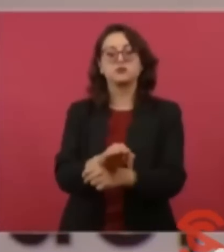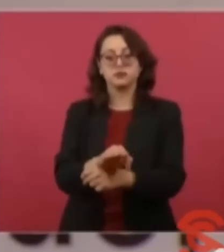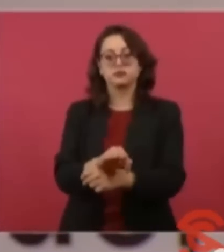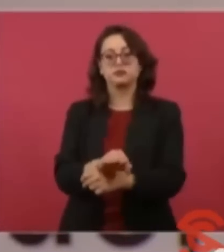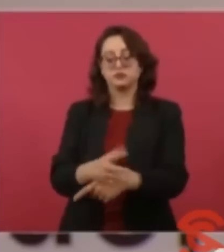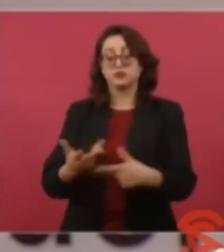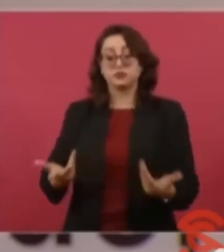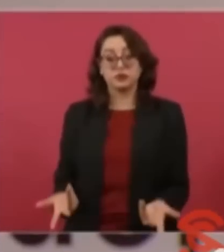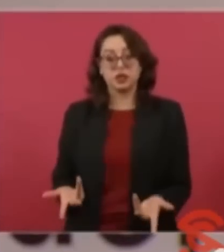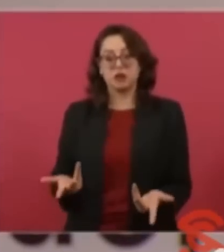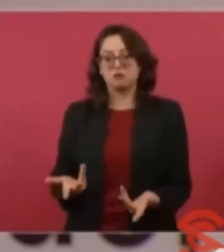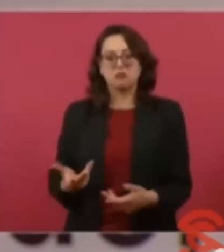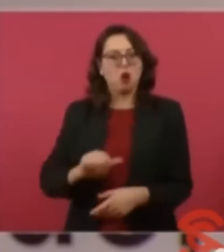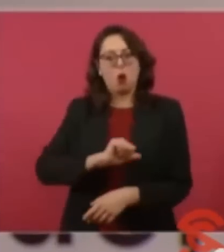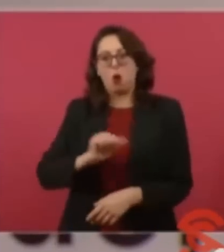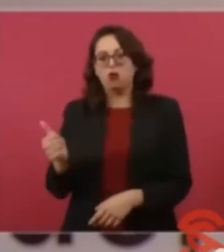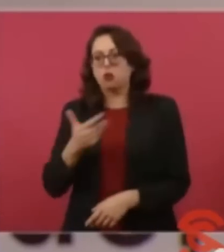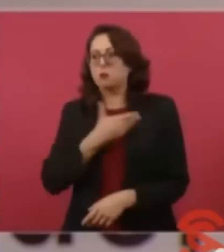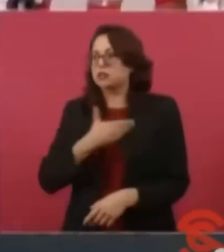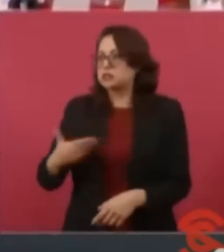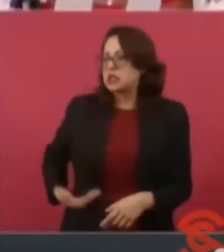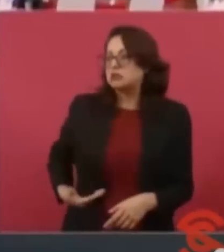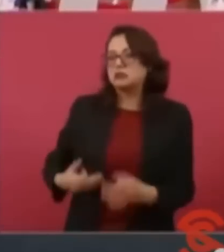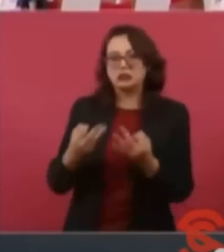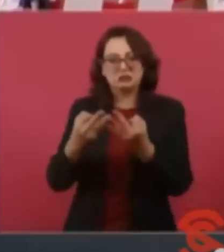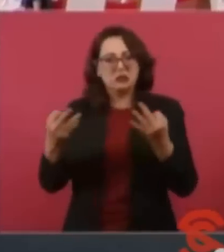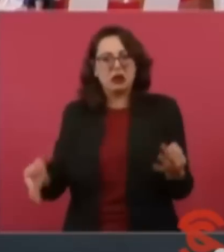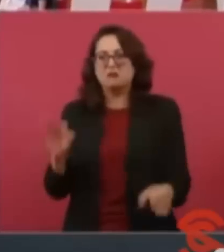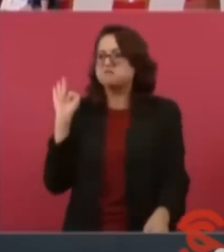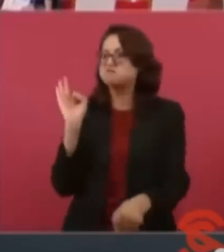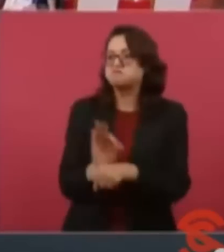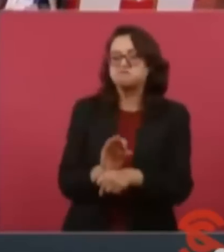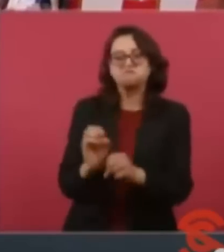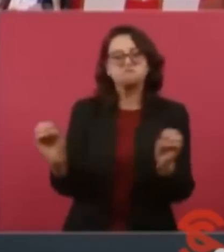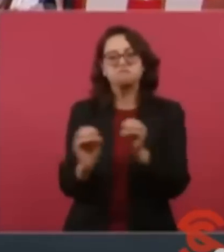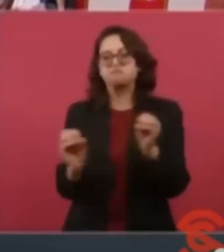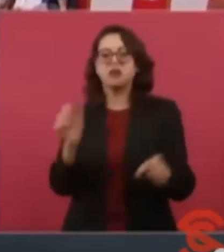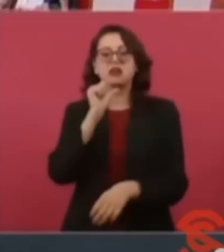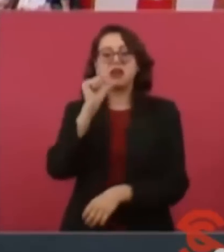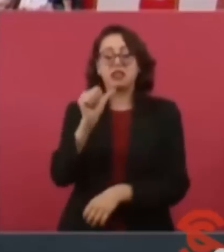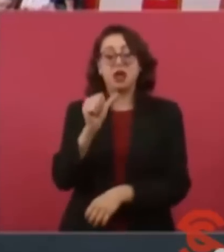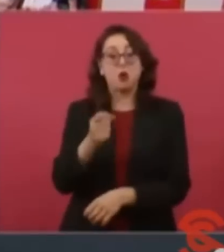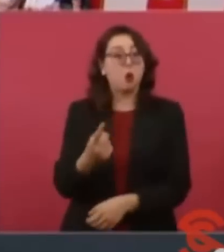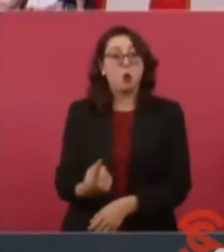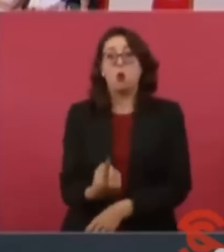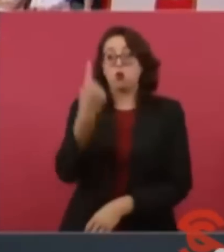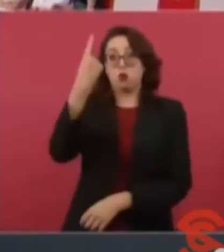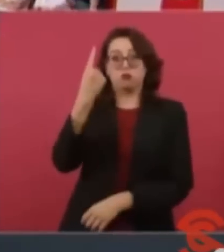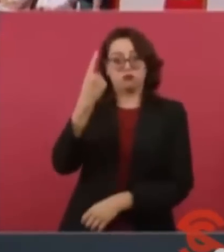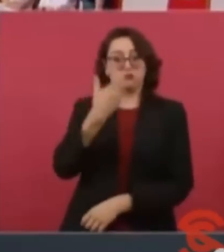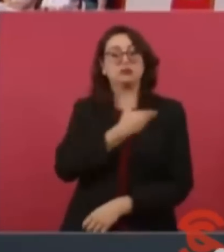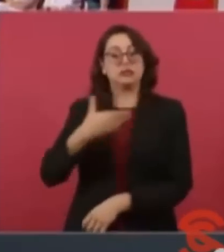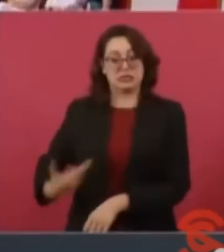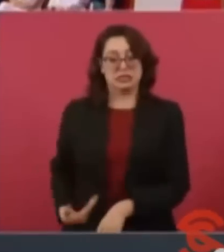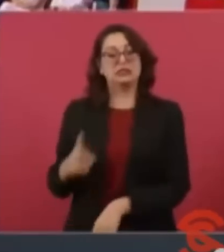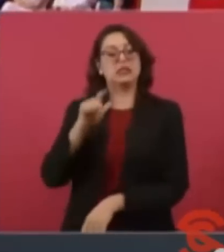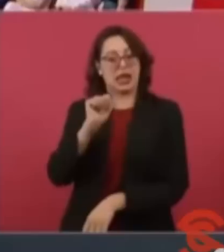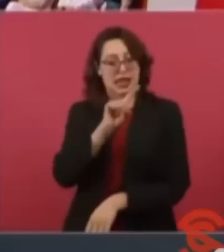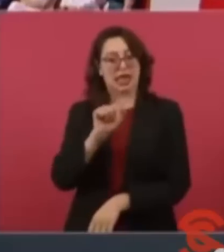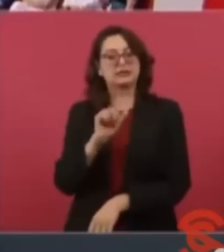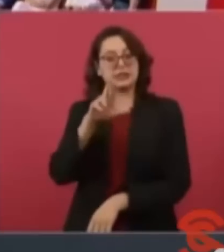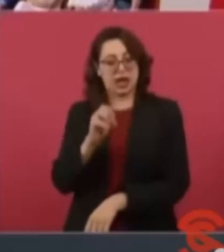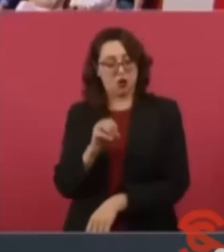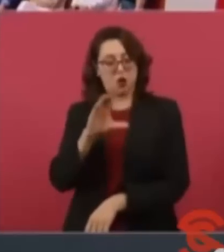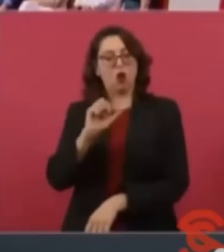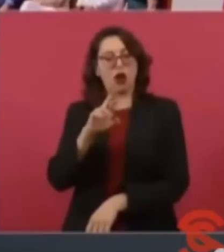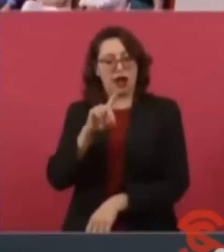del general Lázaro Cárdenas. También hemos fomentado el deporte,